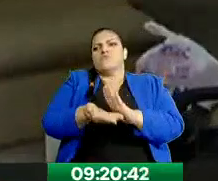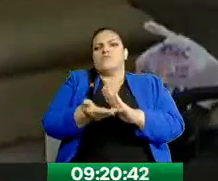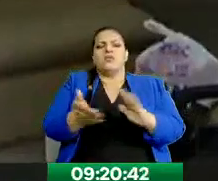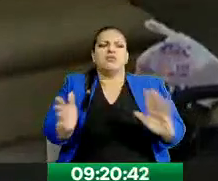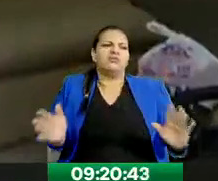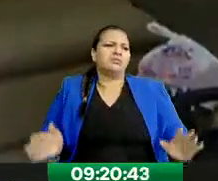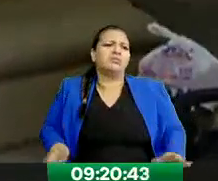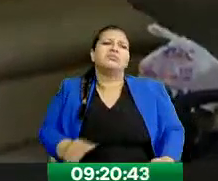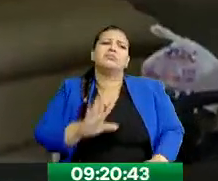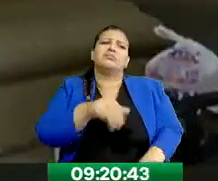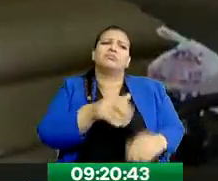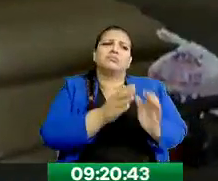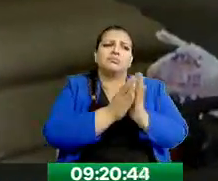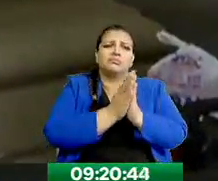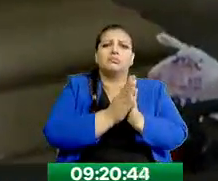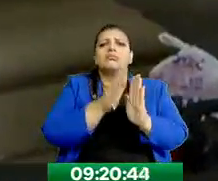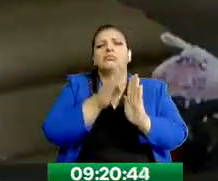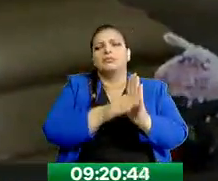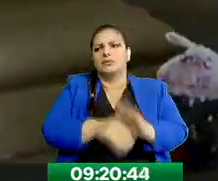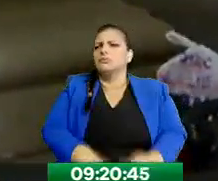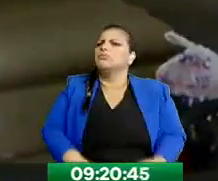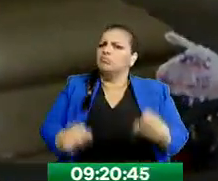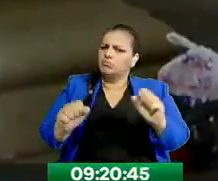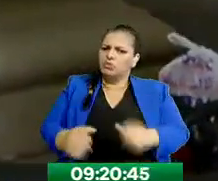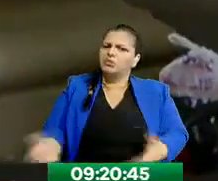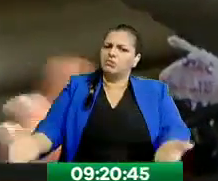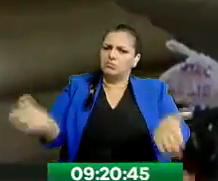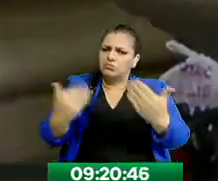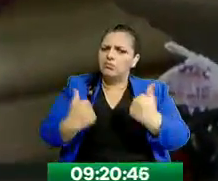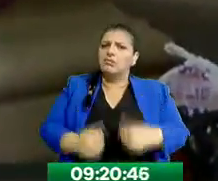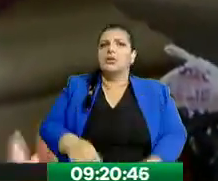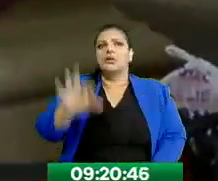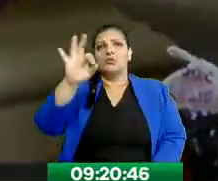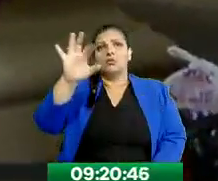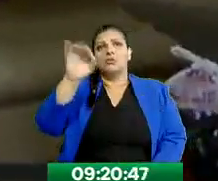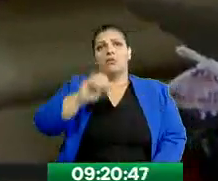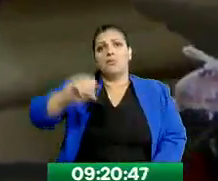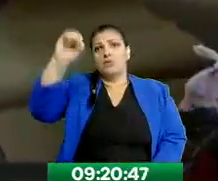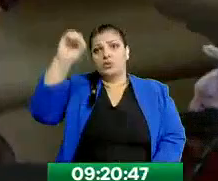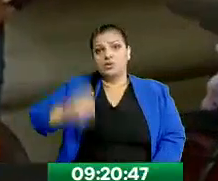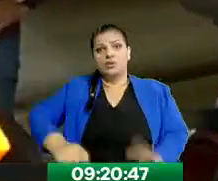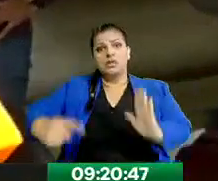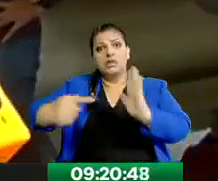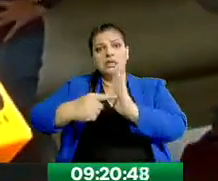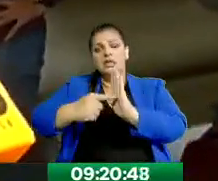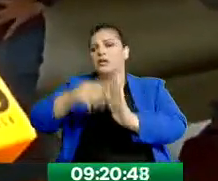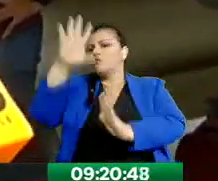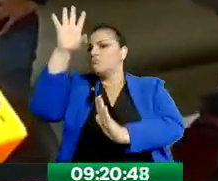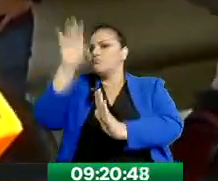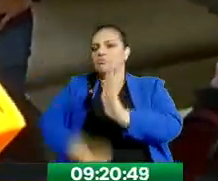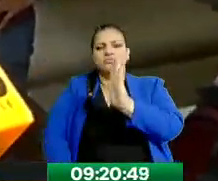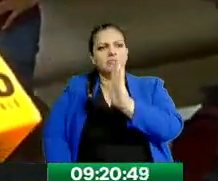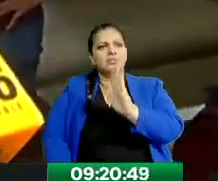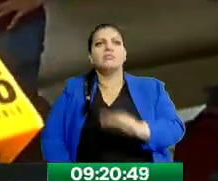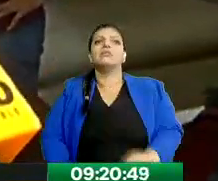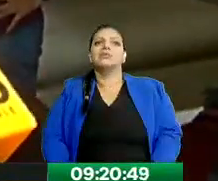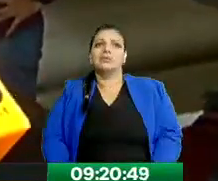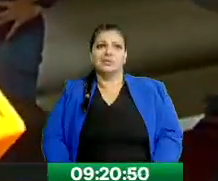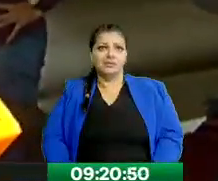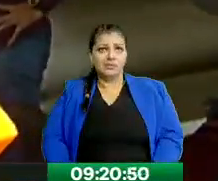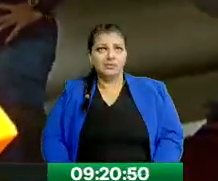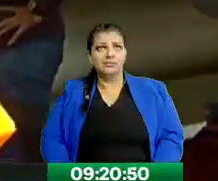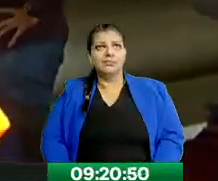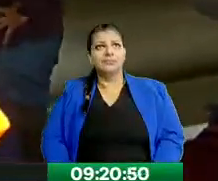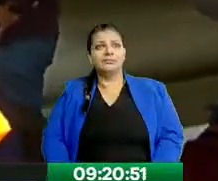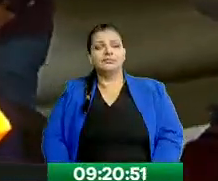damos el beneficio del 99% de la reducción de intereses. No sin antes, nos quedan dos fases más muy tentadoras, muy beneficiosas, que